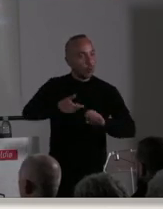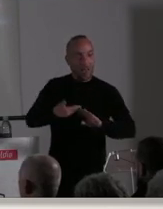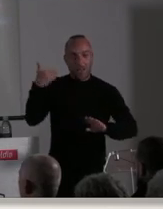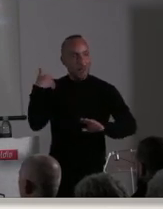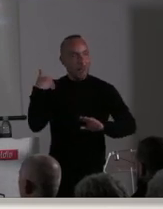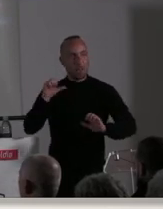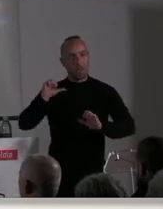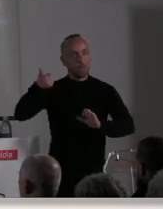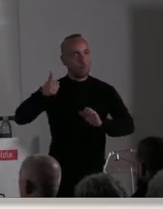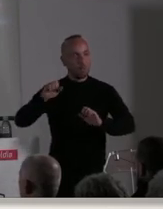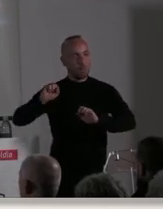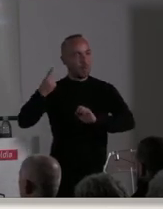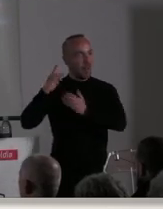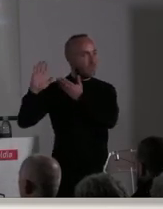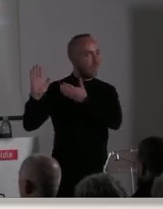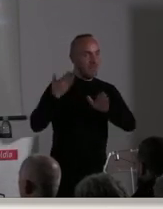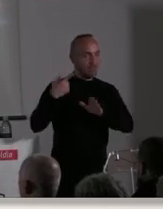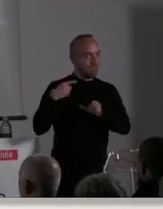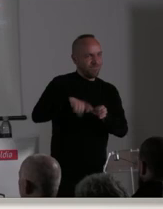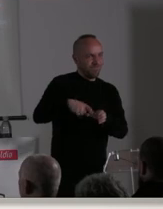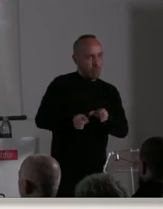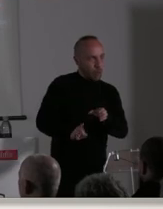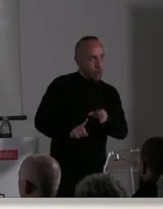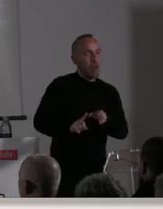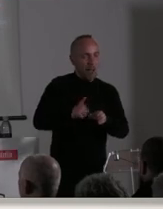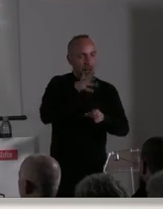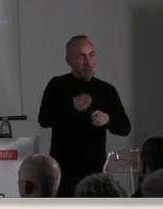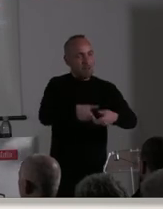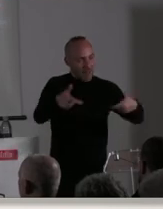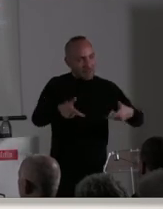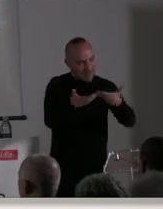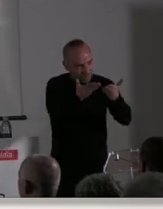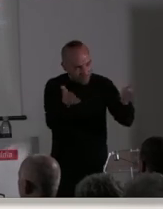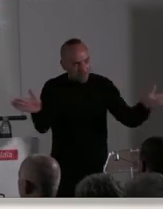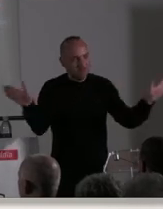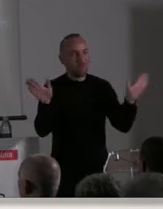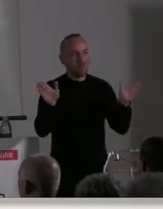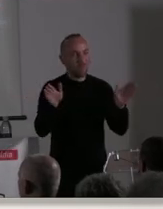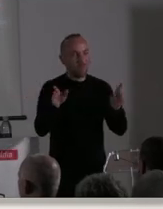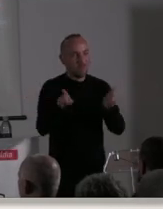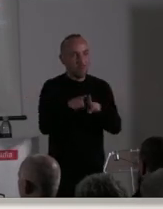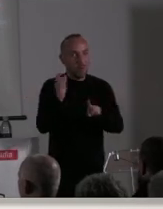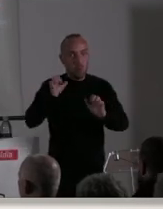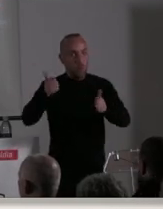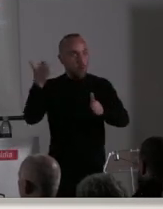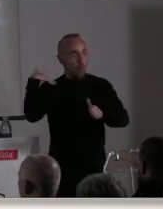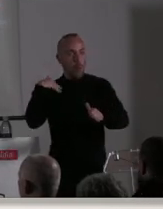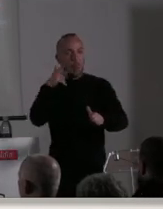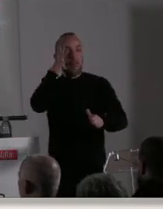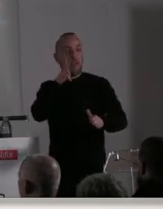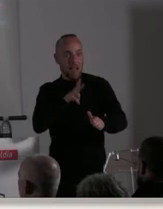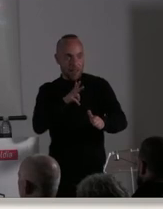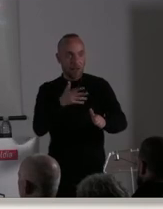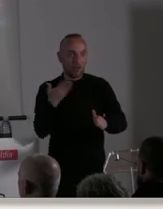primer momento de que lo hacemos, estamos haciendo personas más privilegiadas, que podemos dar tiempo